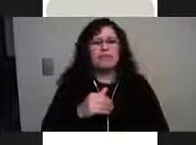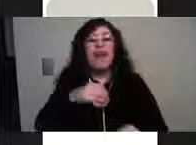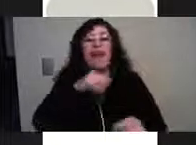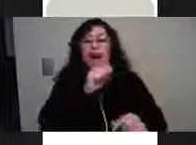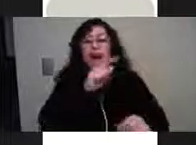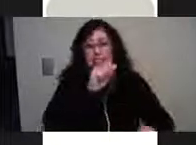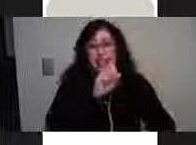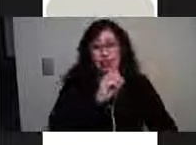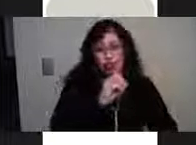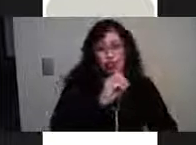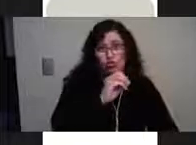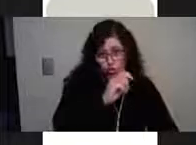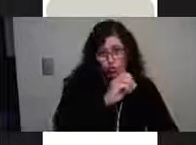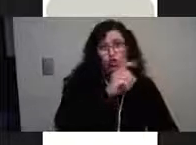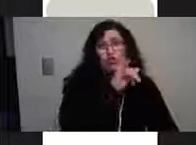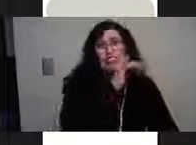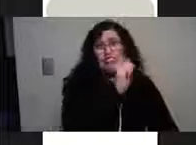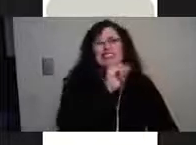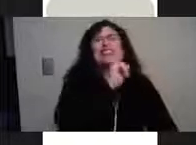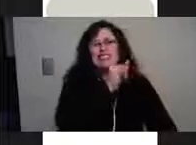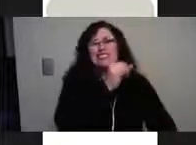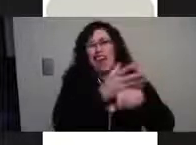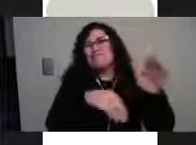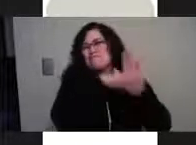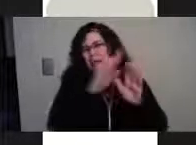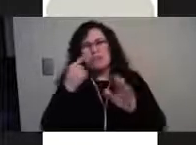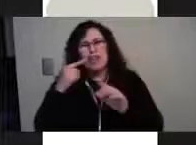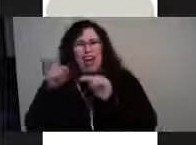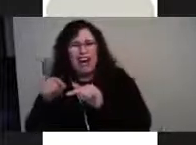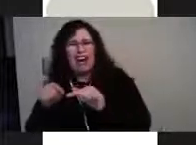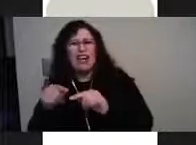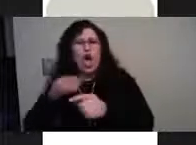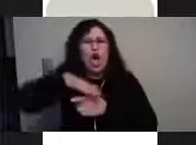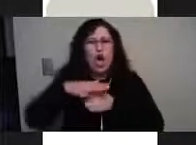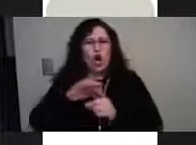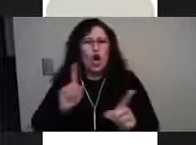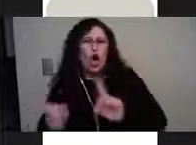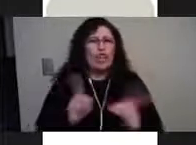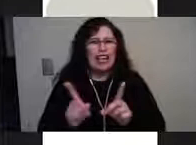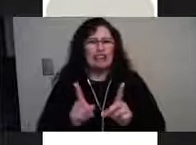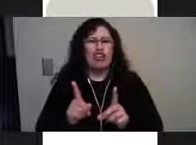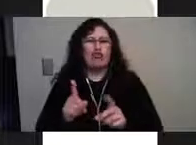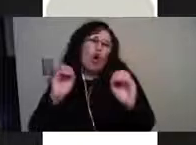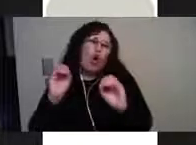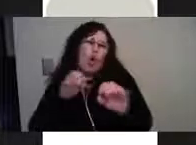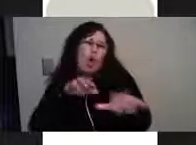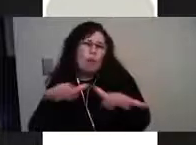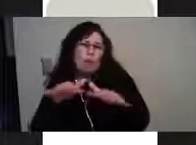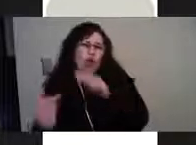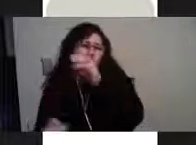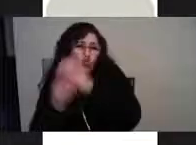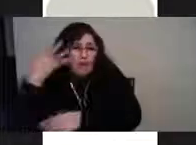pero sí, aquí hay mucha dificultad para el equilibrio, para la coordinación, para aprender actos motores nuevos, ya, mucha más presencia